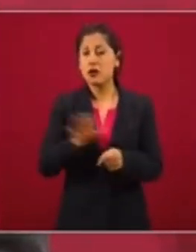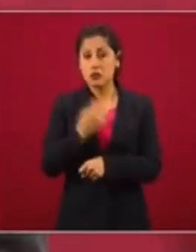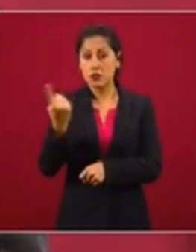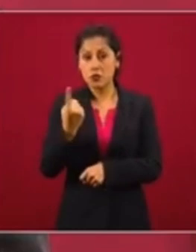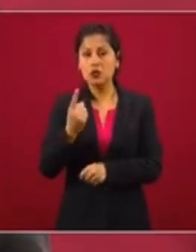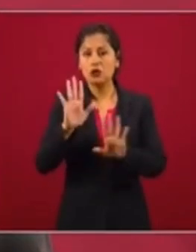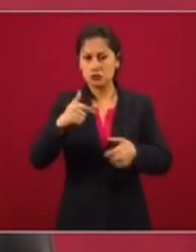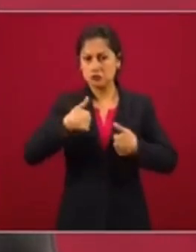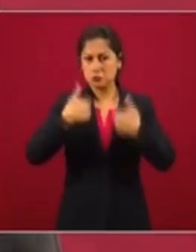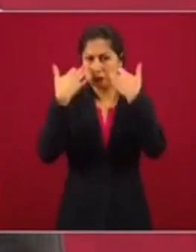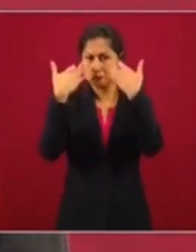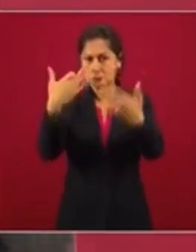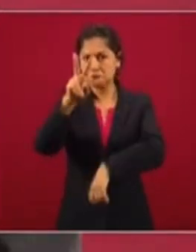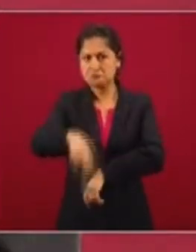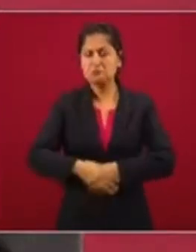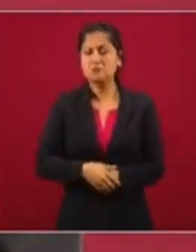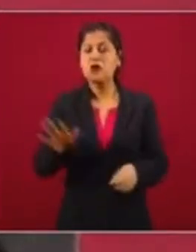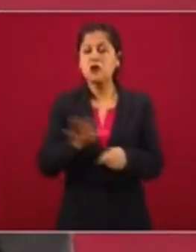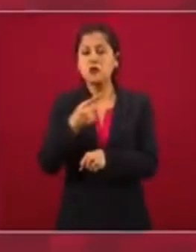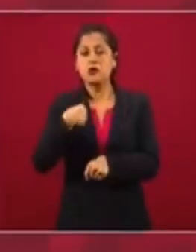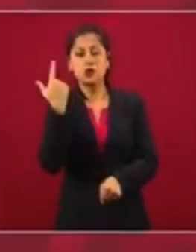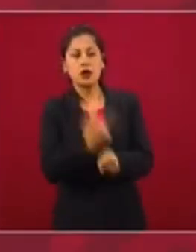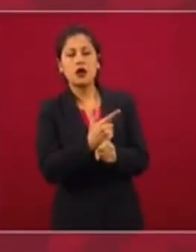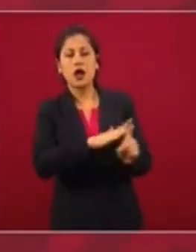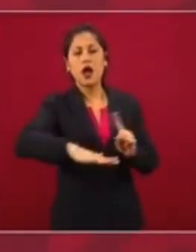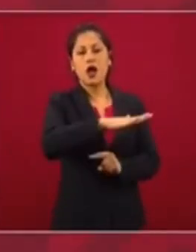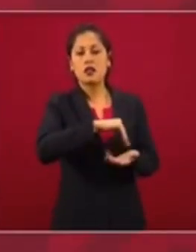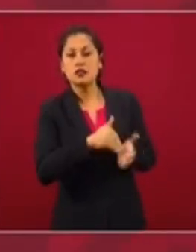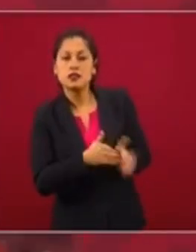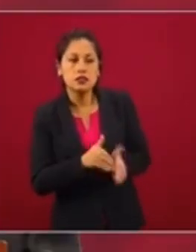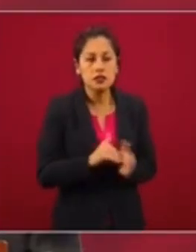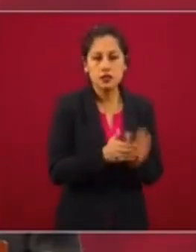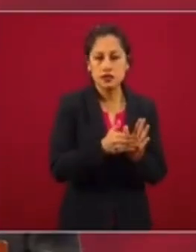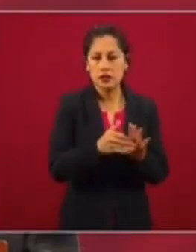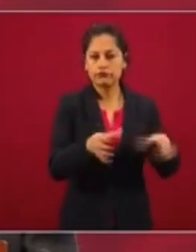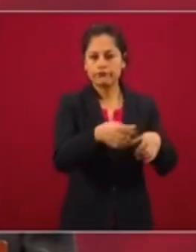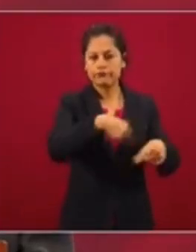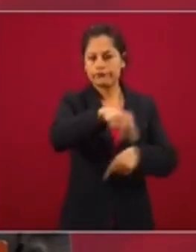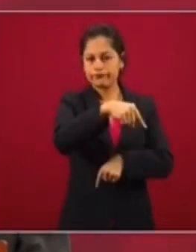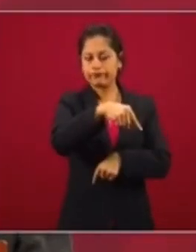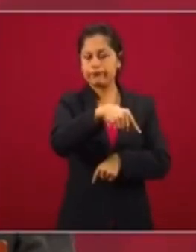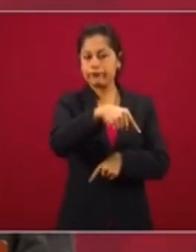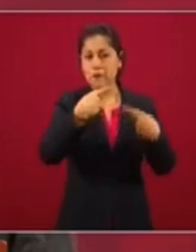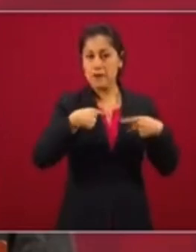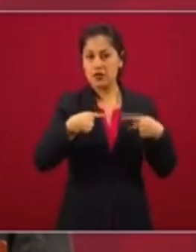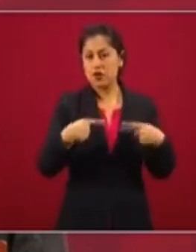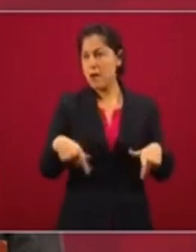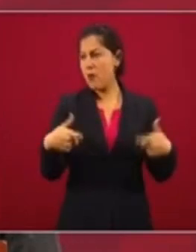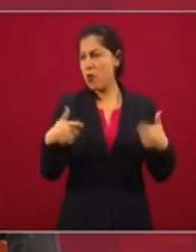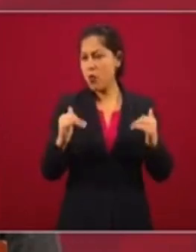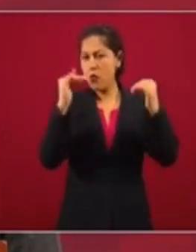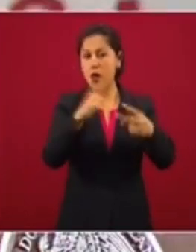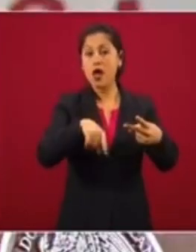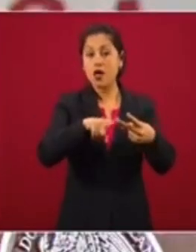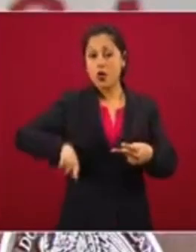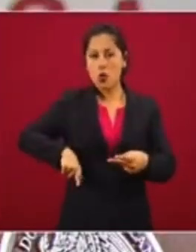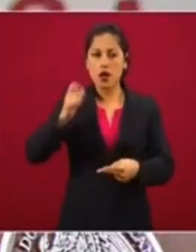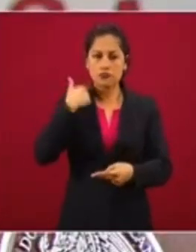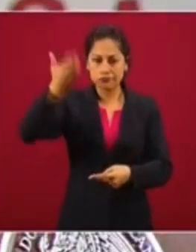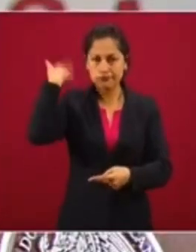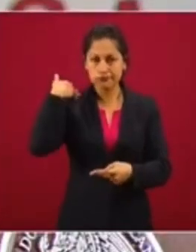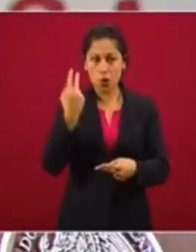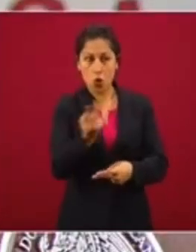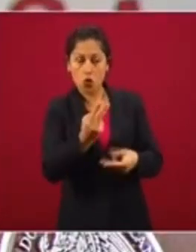me consta que hubo una confabulación entre gente muy influyente y el gobierno, y lo